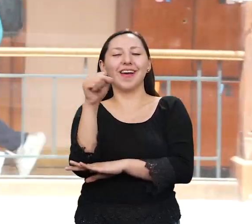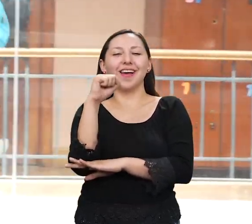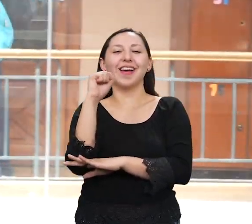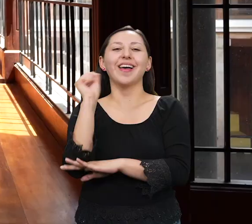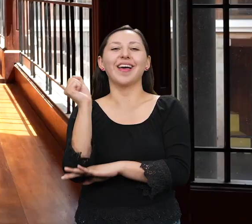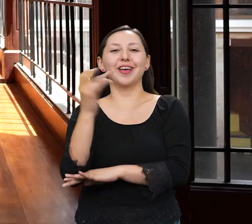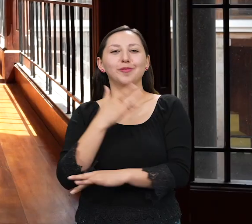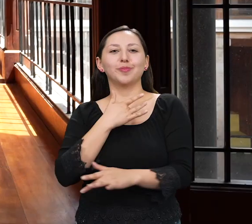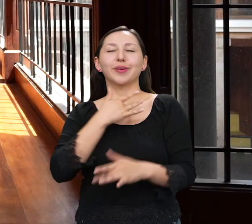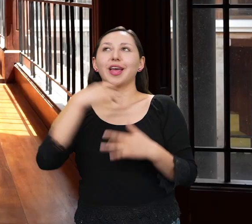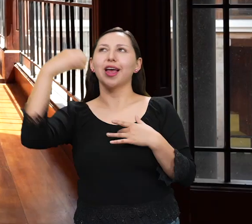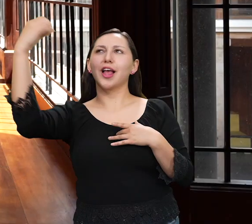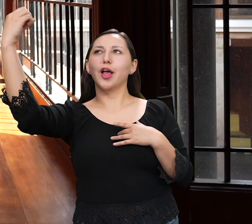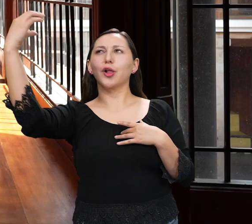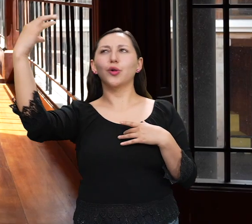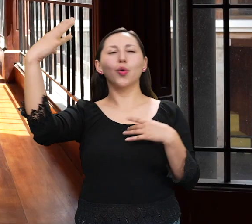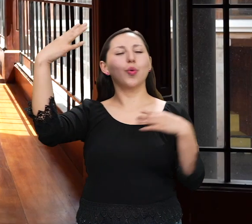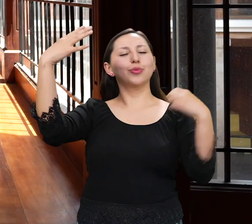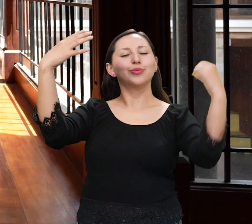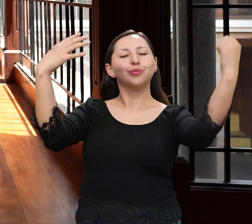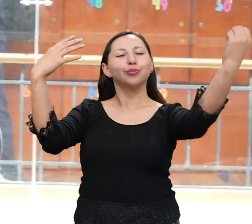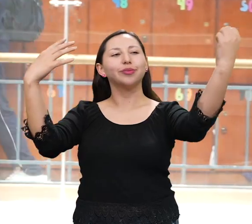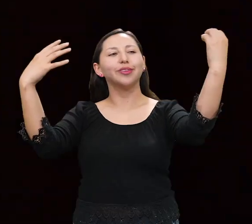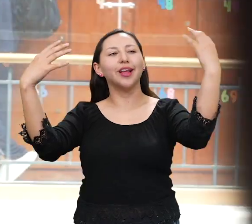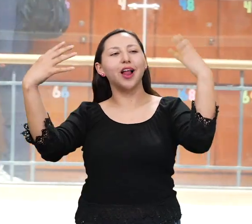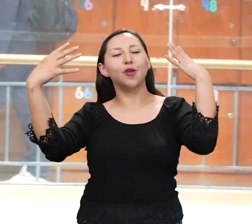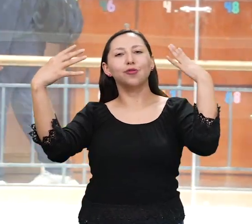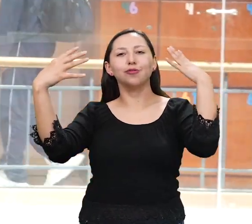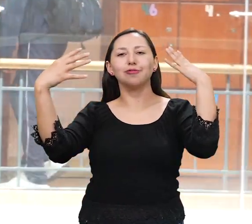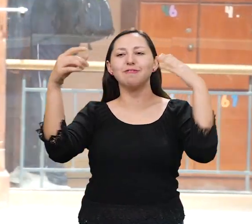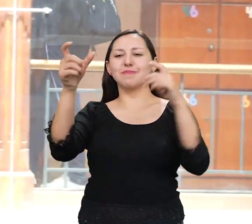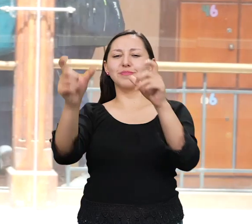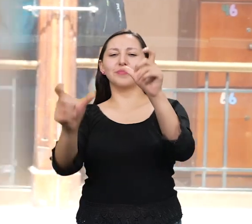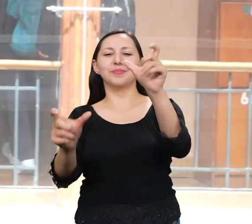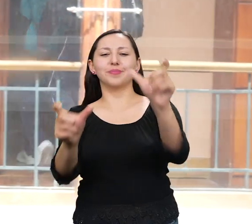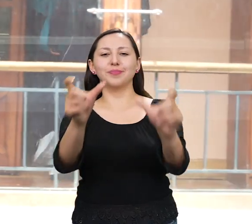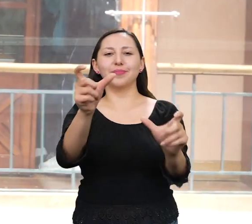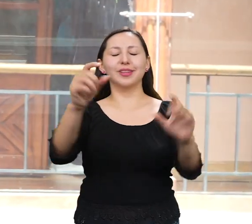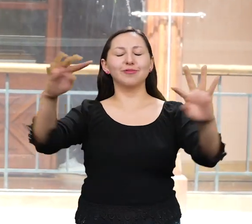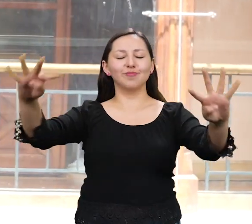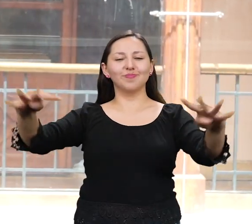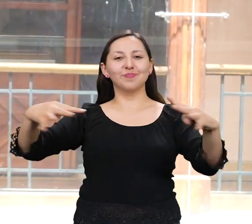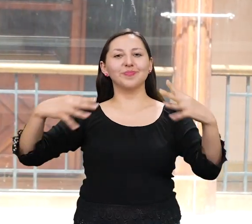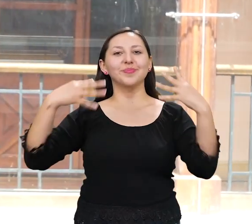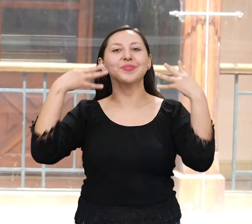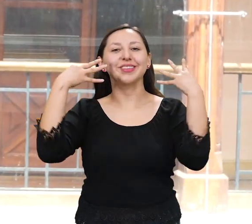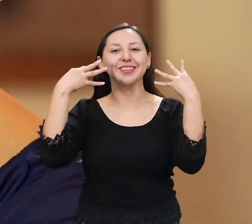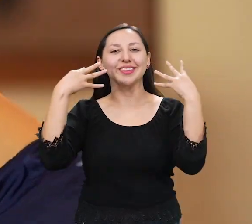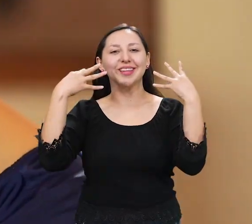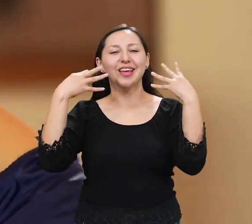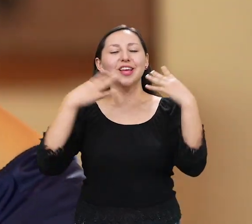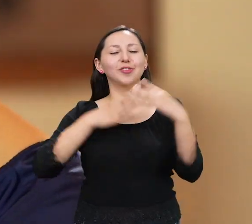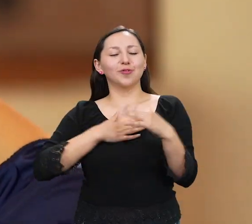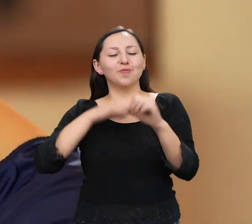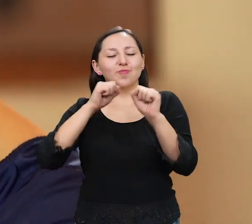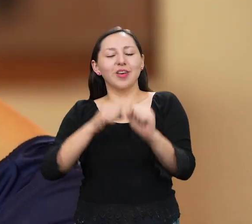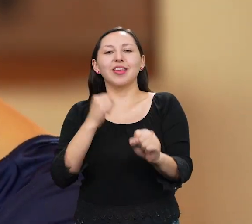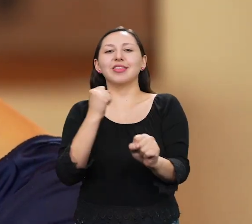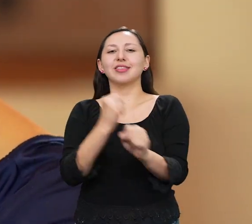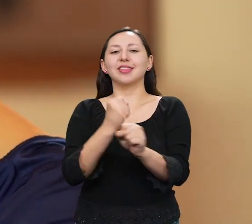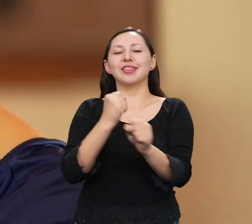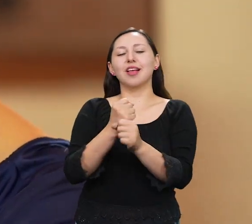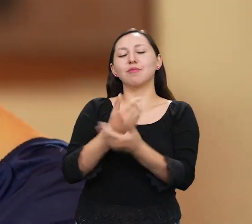las luces están hacia mí, la atención a mí. Siento que puedo mostrar todo lo que hice, todo el trabajo que he